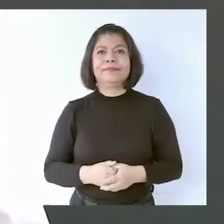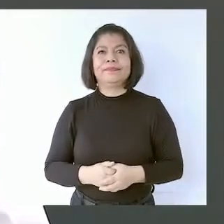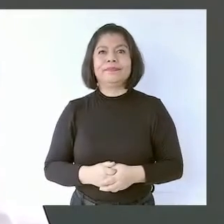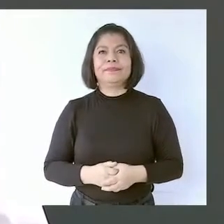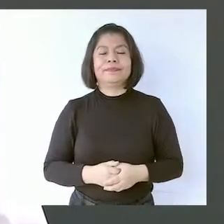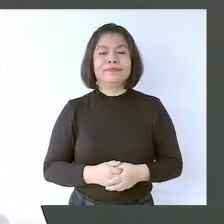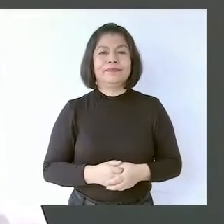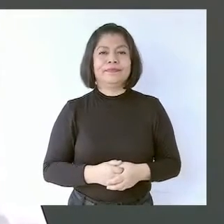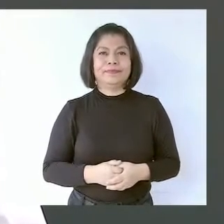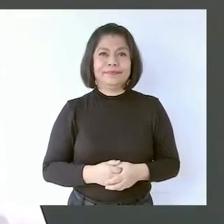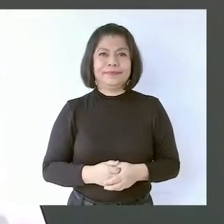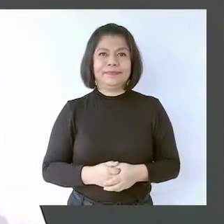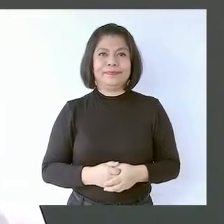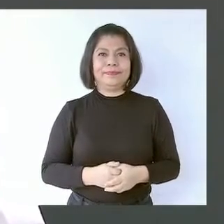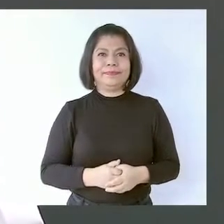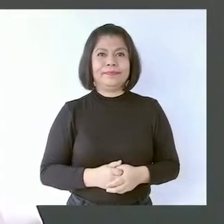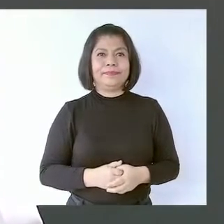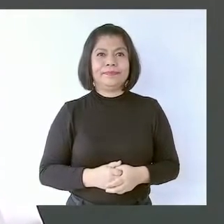general